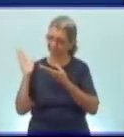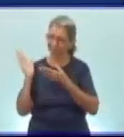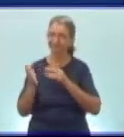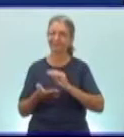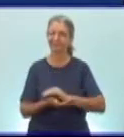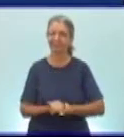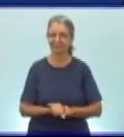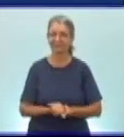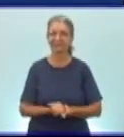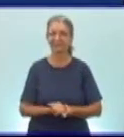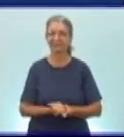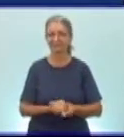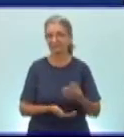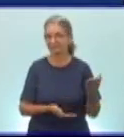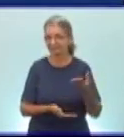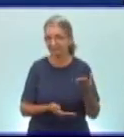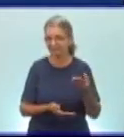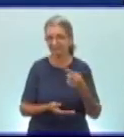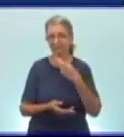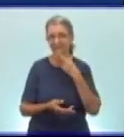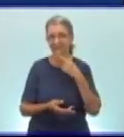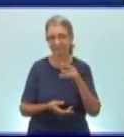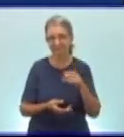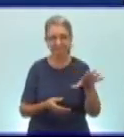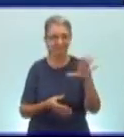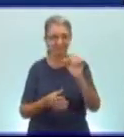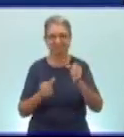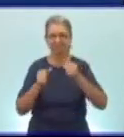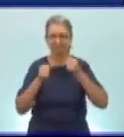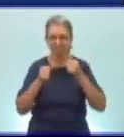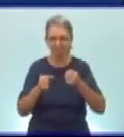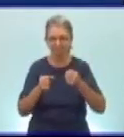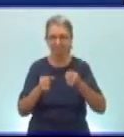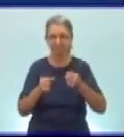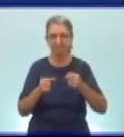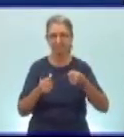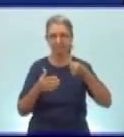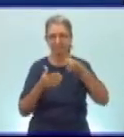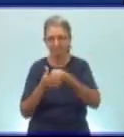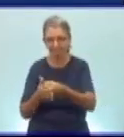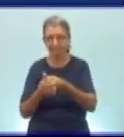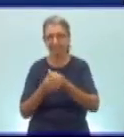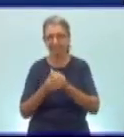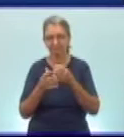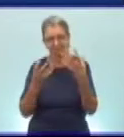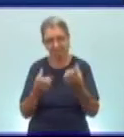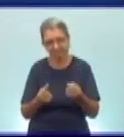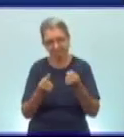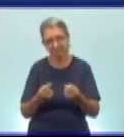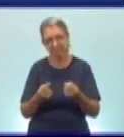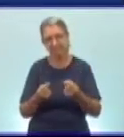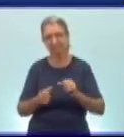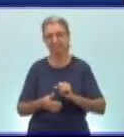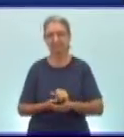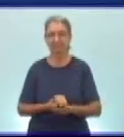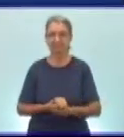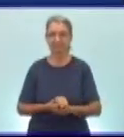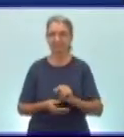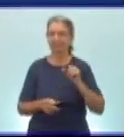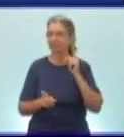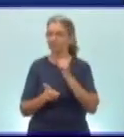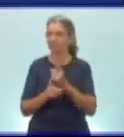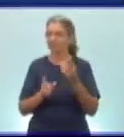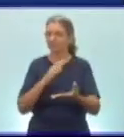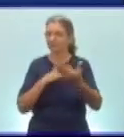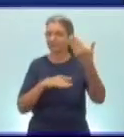donde la aceleración es el resultado de todas esas fuerzas que actúan sobre un sistema de masa conocida. Pero en el encuentro anterior, cuando